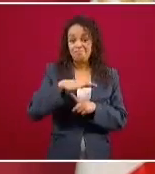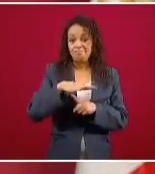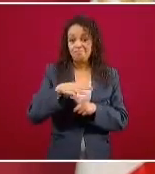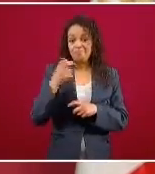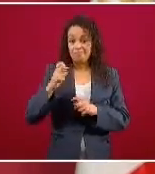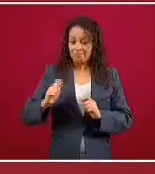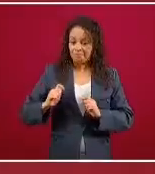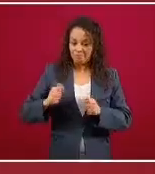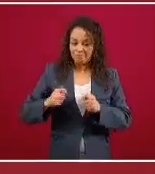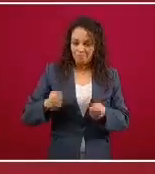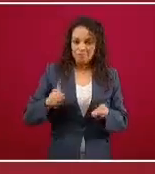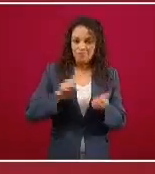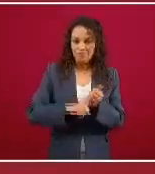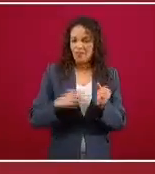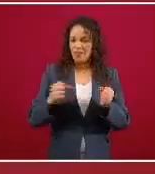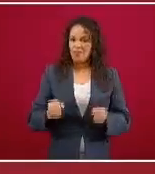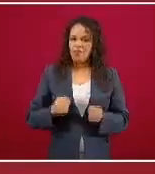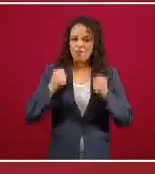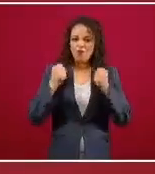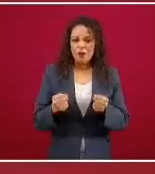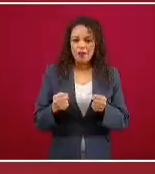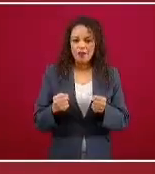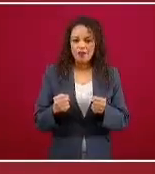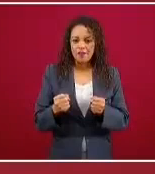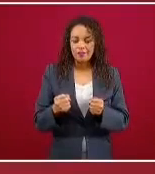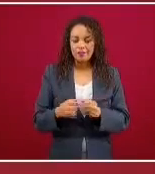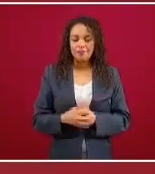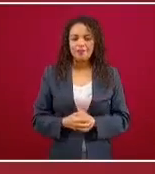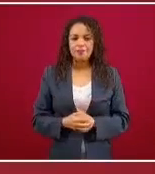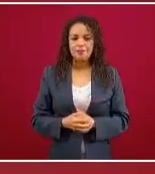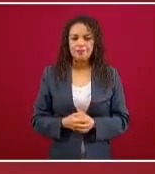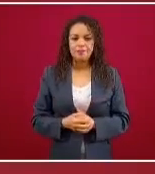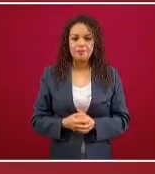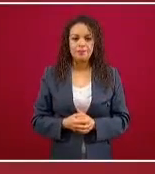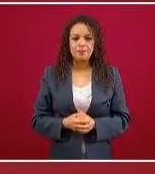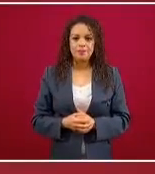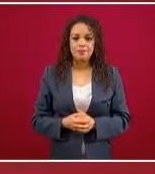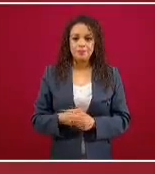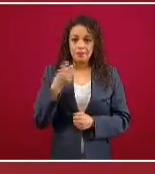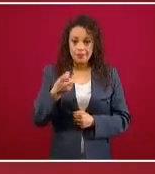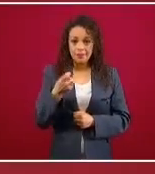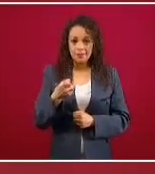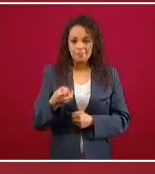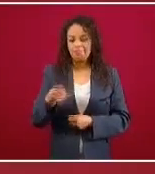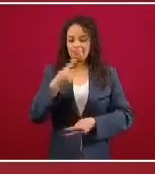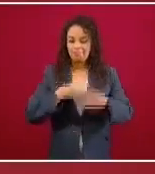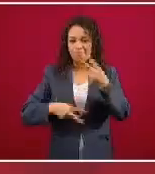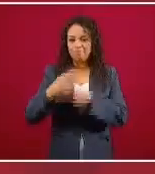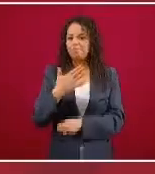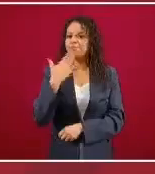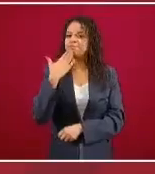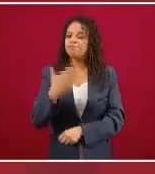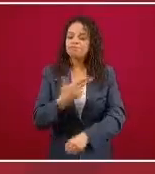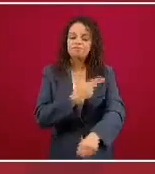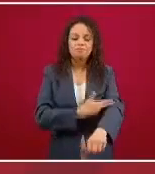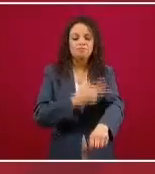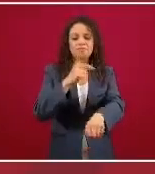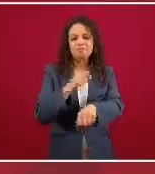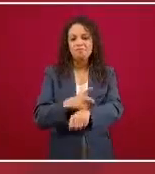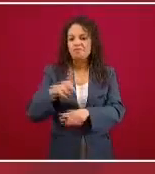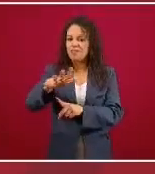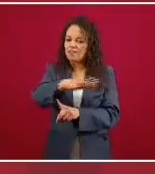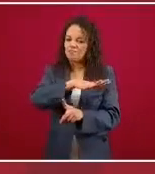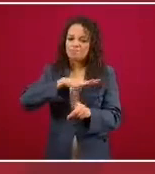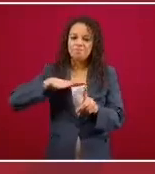son tan fuertes nuestras culturas y de ahí dimana la honestidad de nuestro pueblo, que